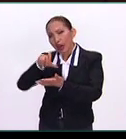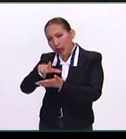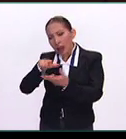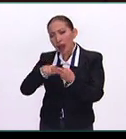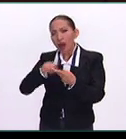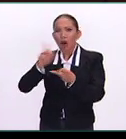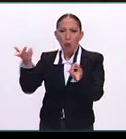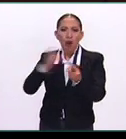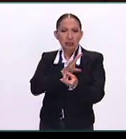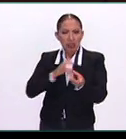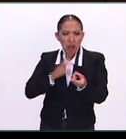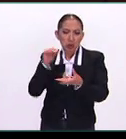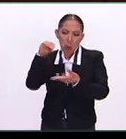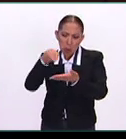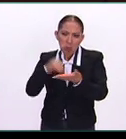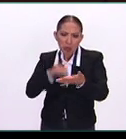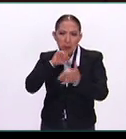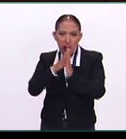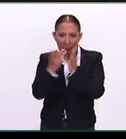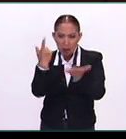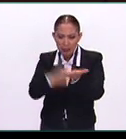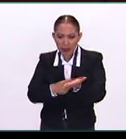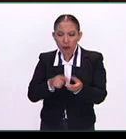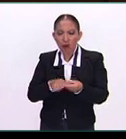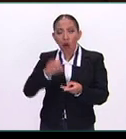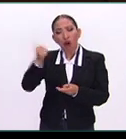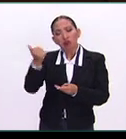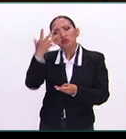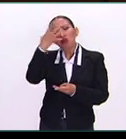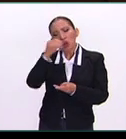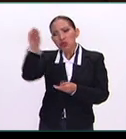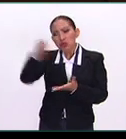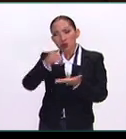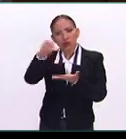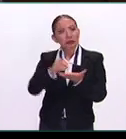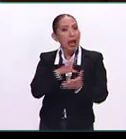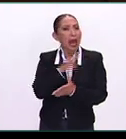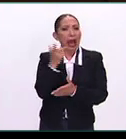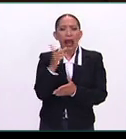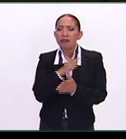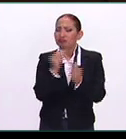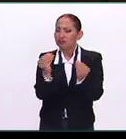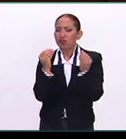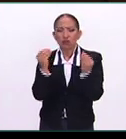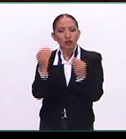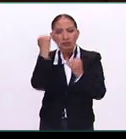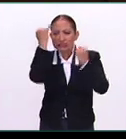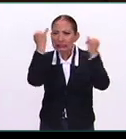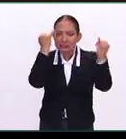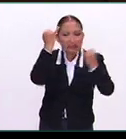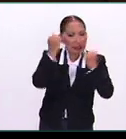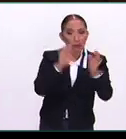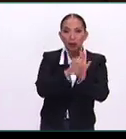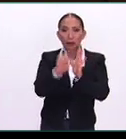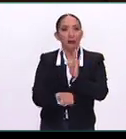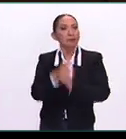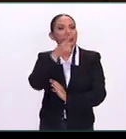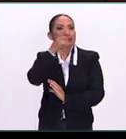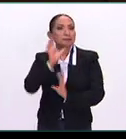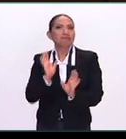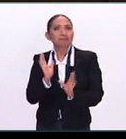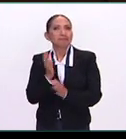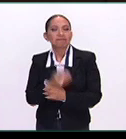ya cristianos. Algunas bellezas tremendas, ahí hay mucho del pensamiento. Por ejemplo,